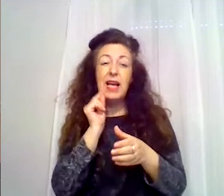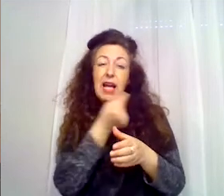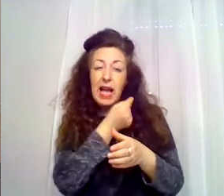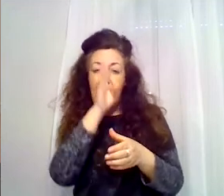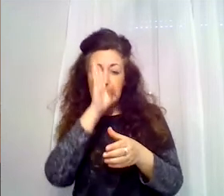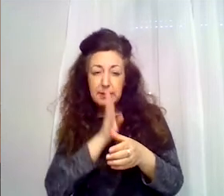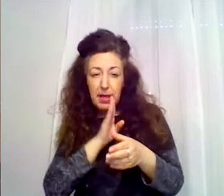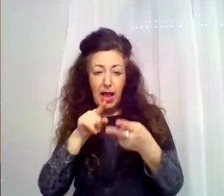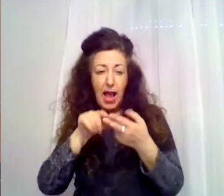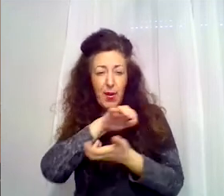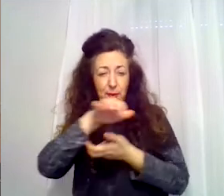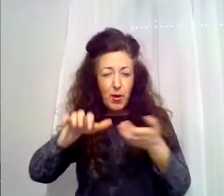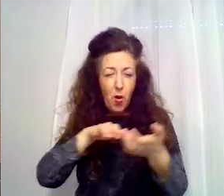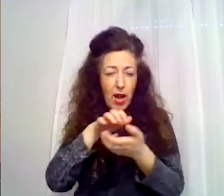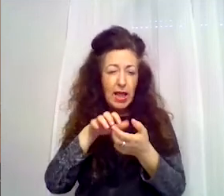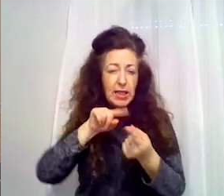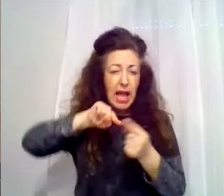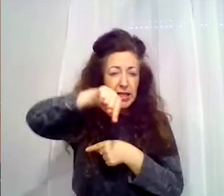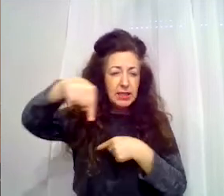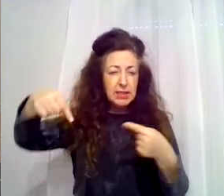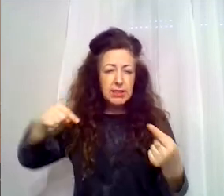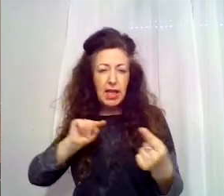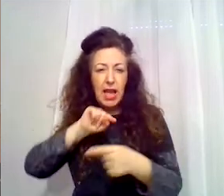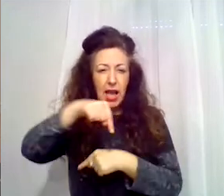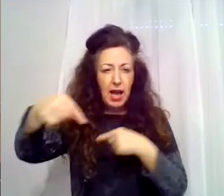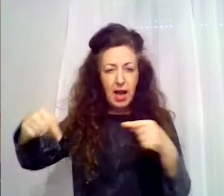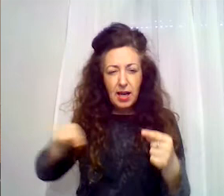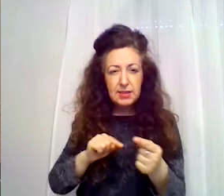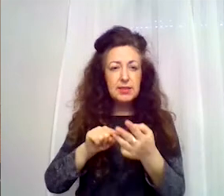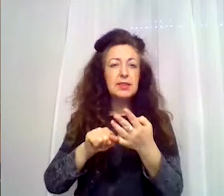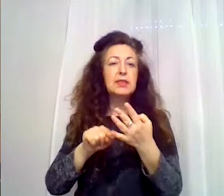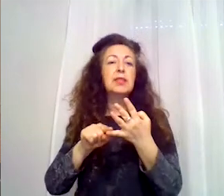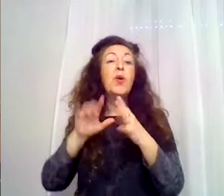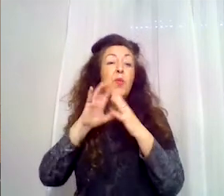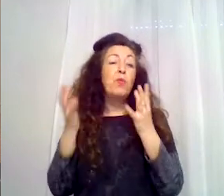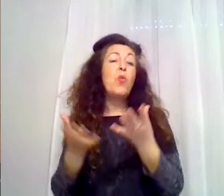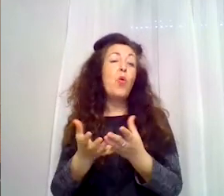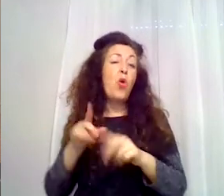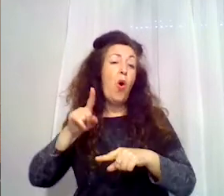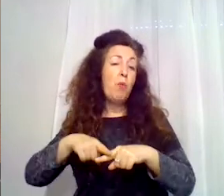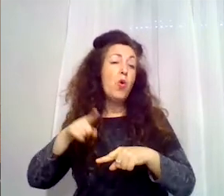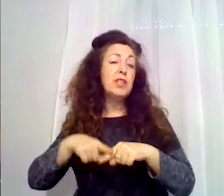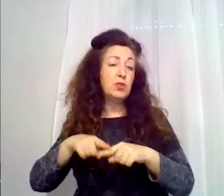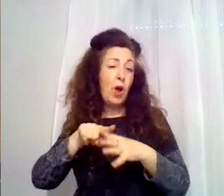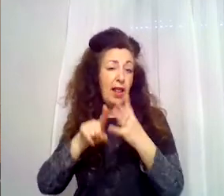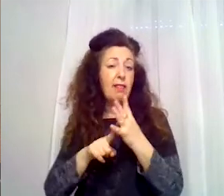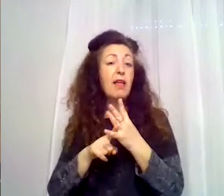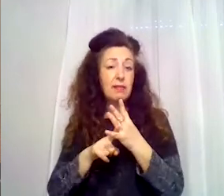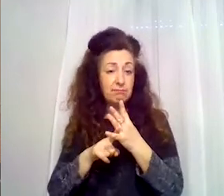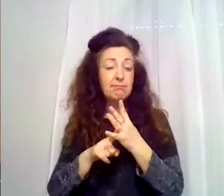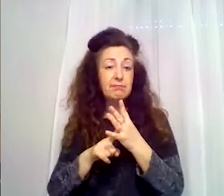sombrilla culta, es decir, que tenía un catamita, que se dice textualmente, es decir, que le gustaba a un